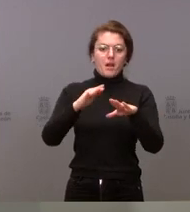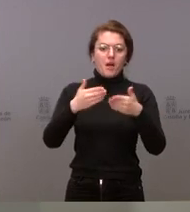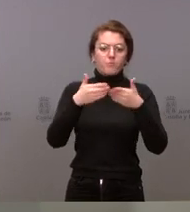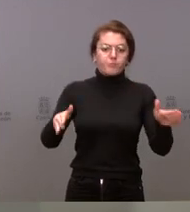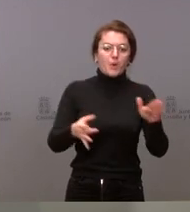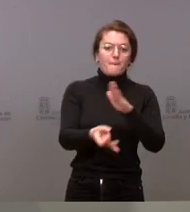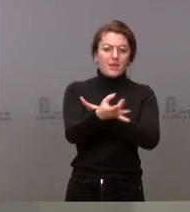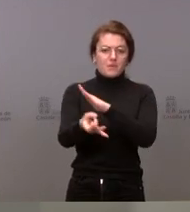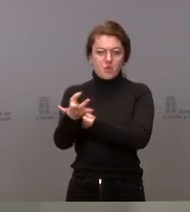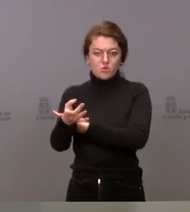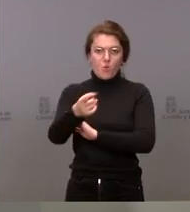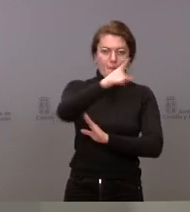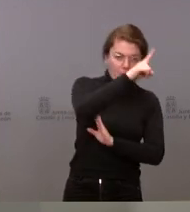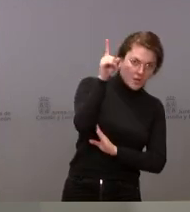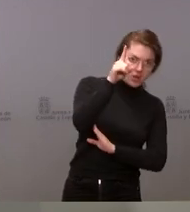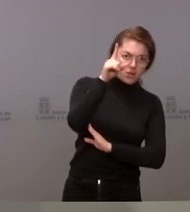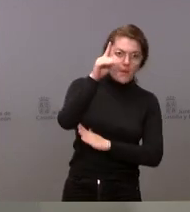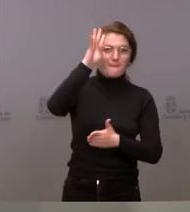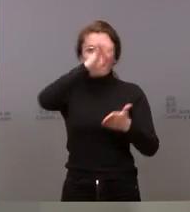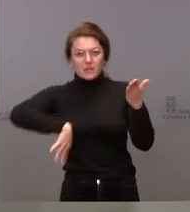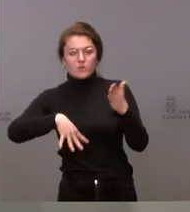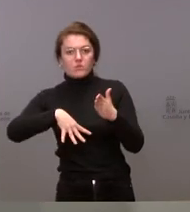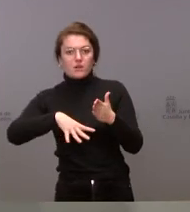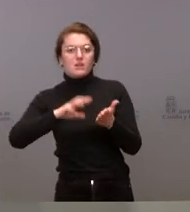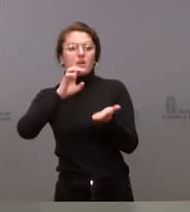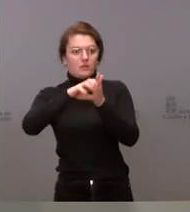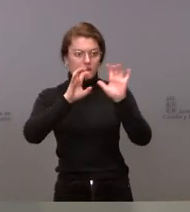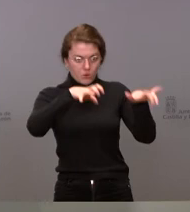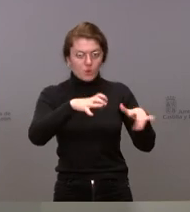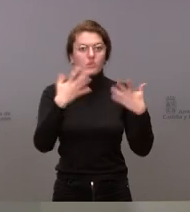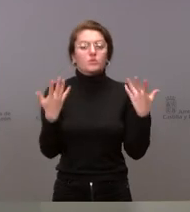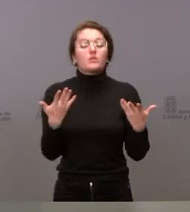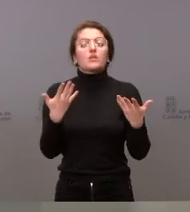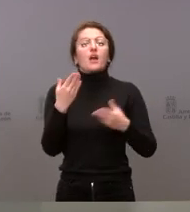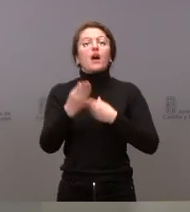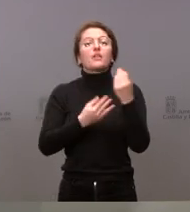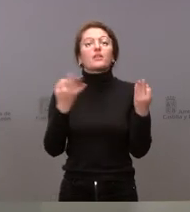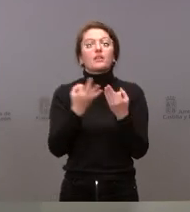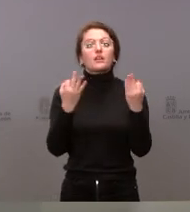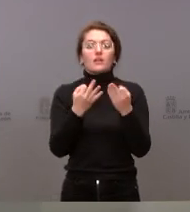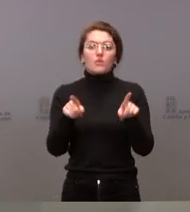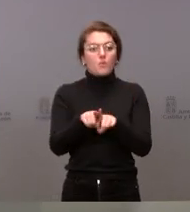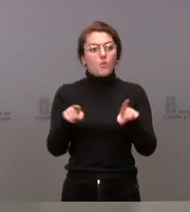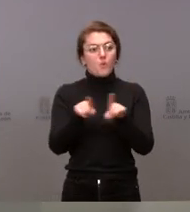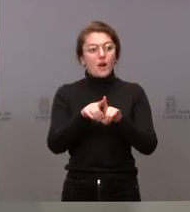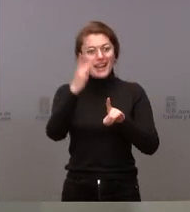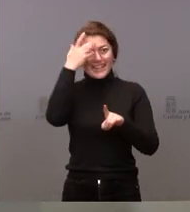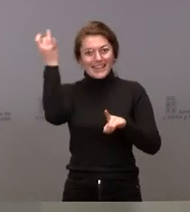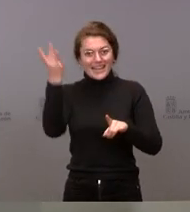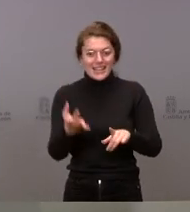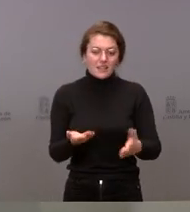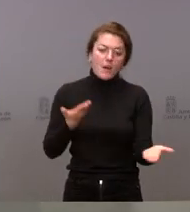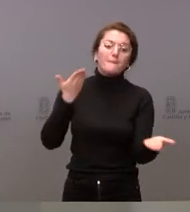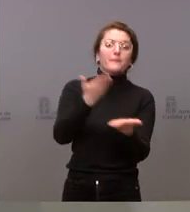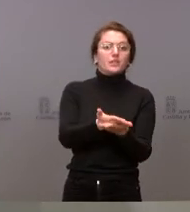león' y es dejar de emprendimiento lo que trata ahora es de presentar este tipo de iniciativas y de obtener financiación podríamos ver de una afinación